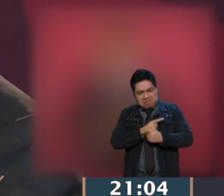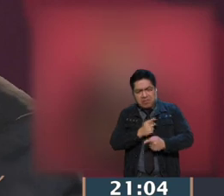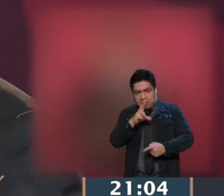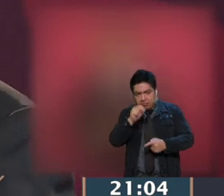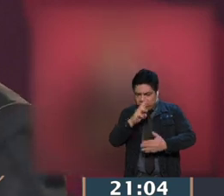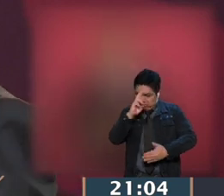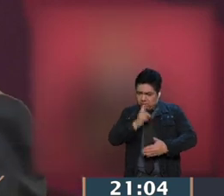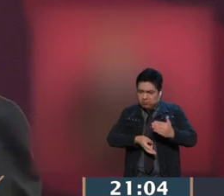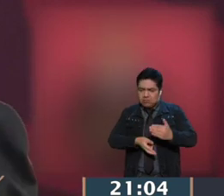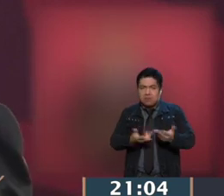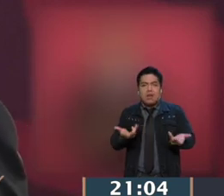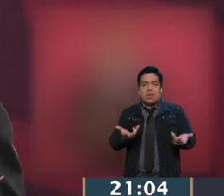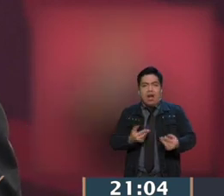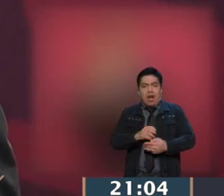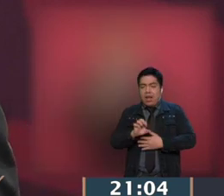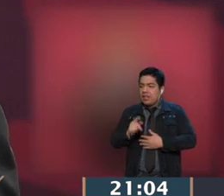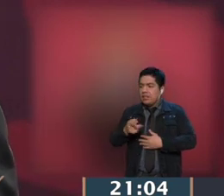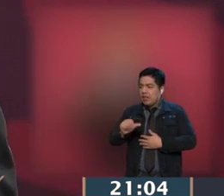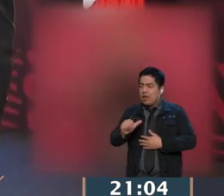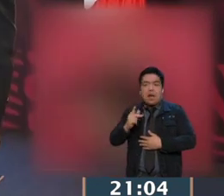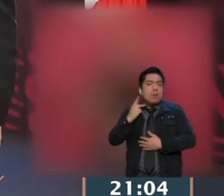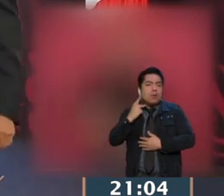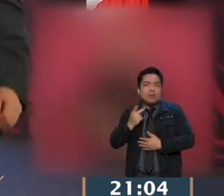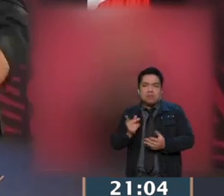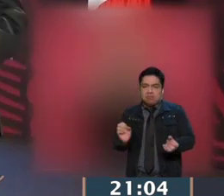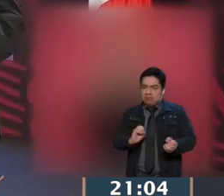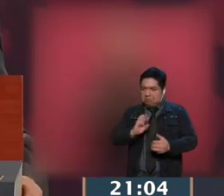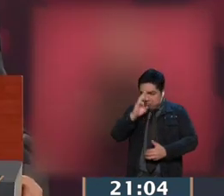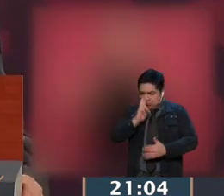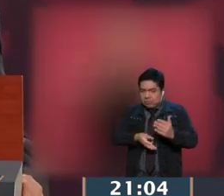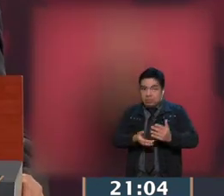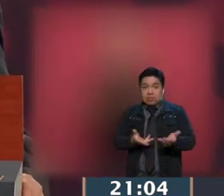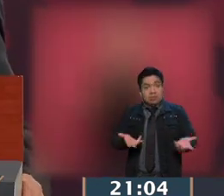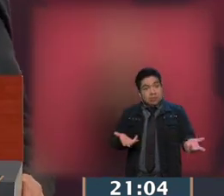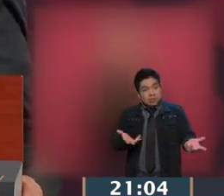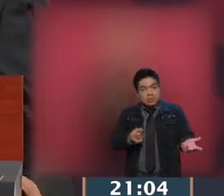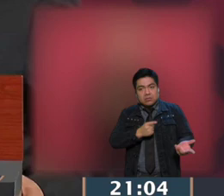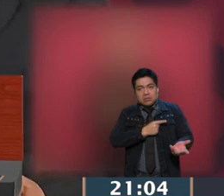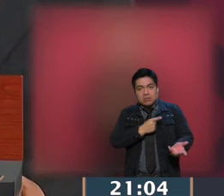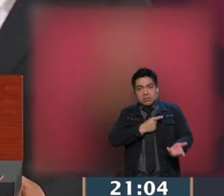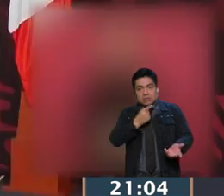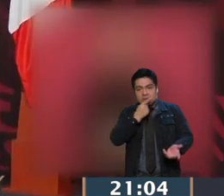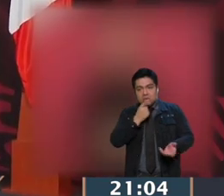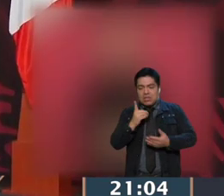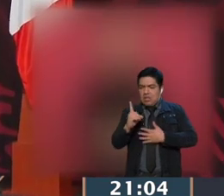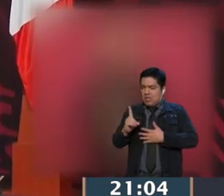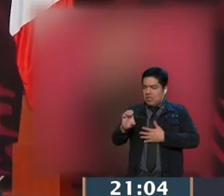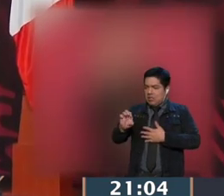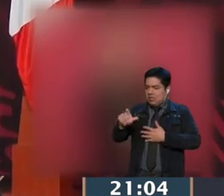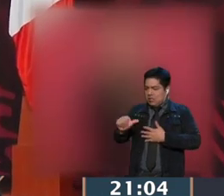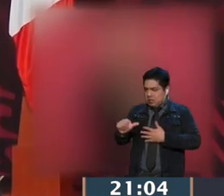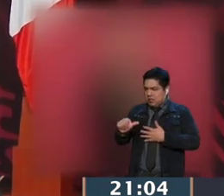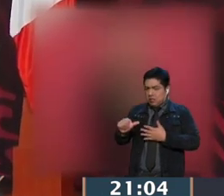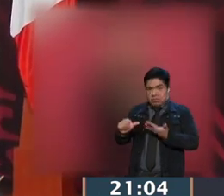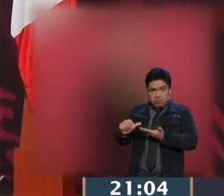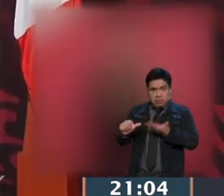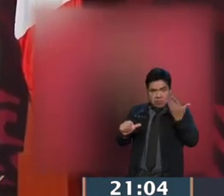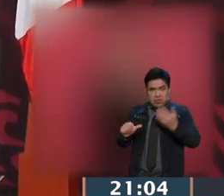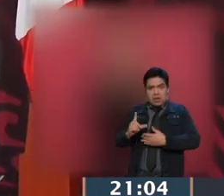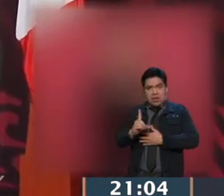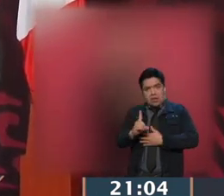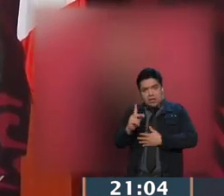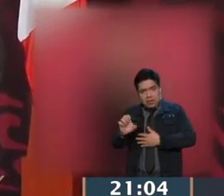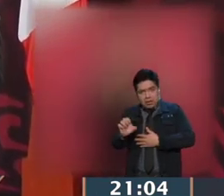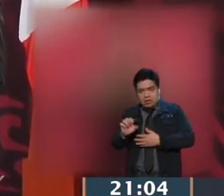contrarias a la ética política. Nada más decirles, pues no a la DEA, al Departamento de Estado,